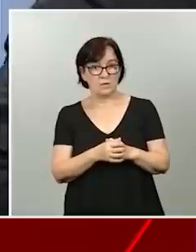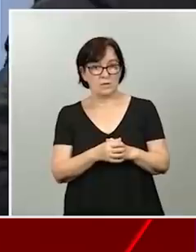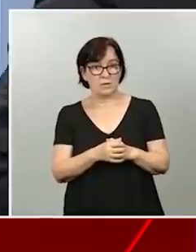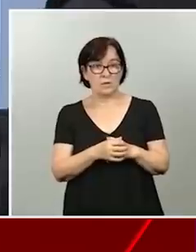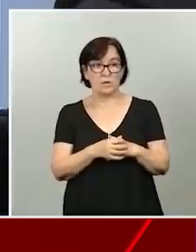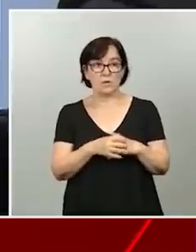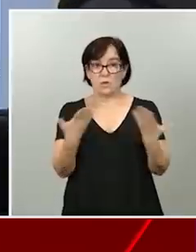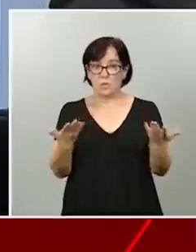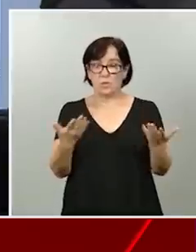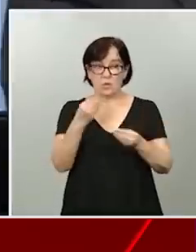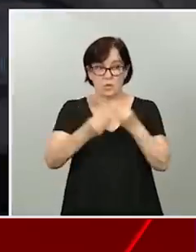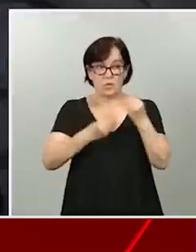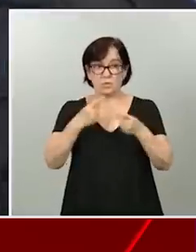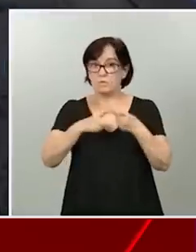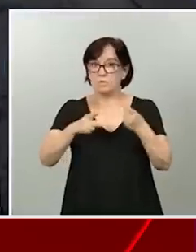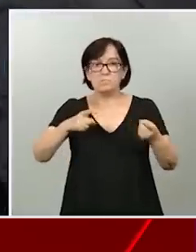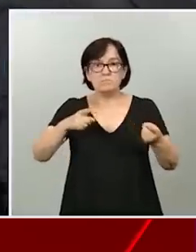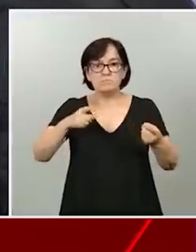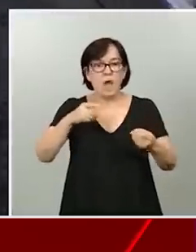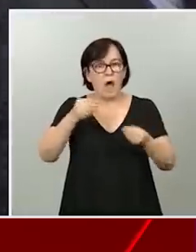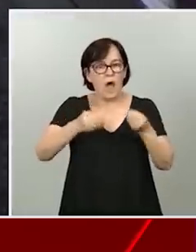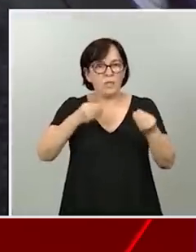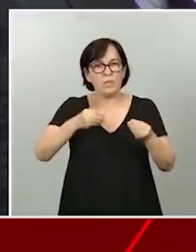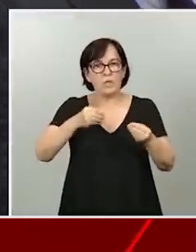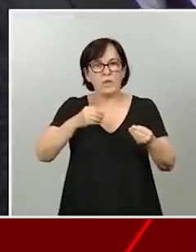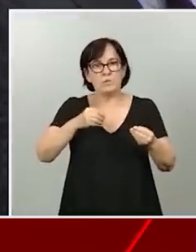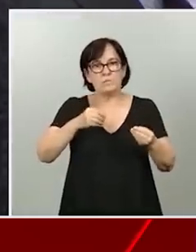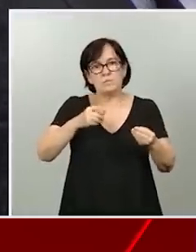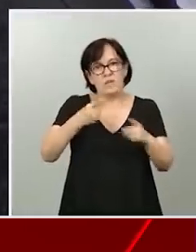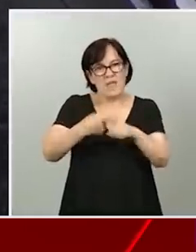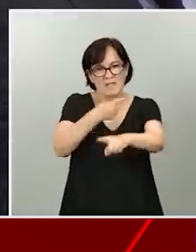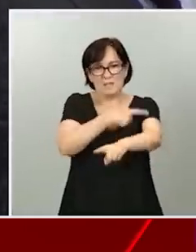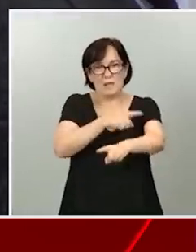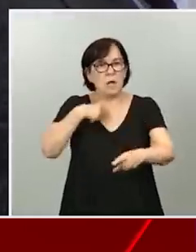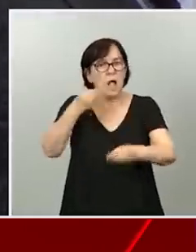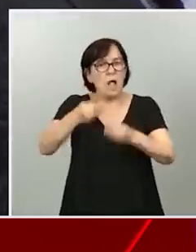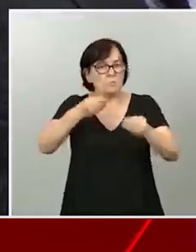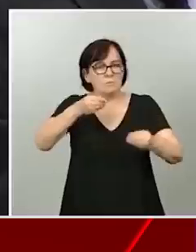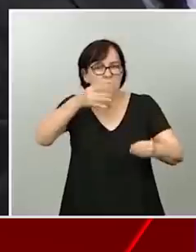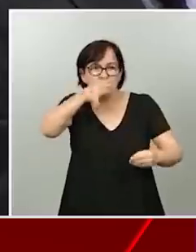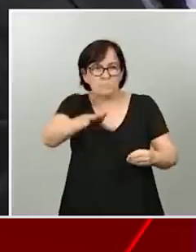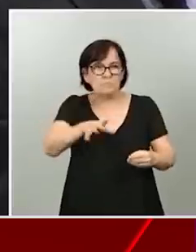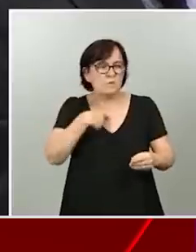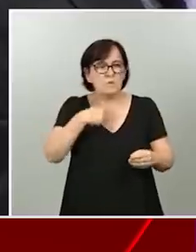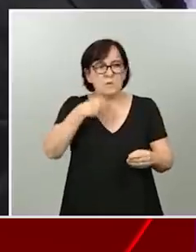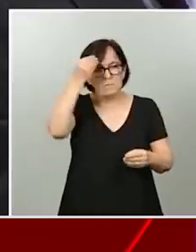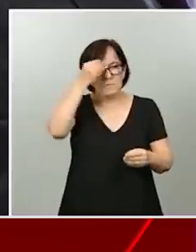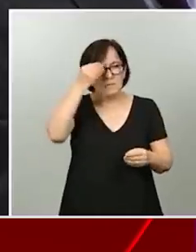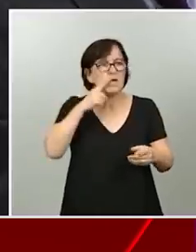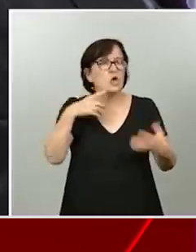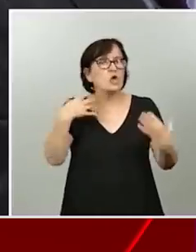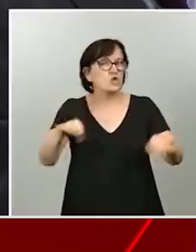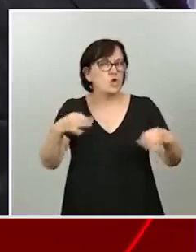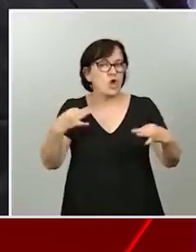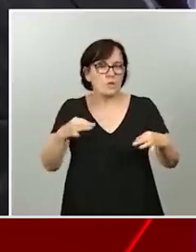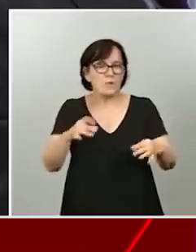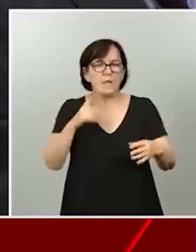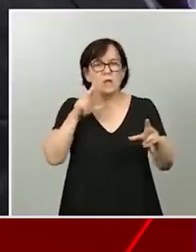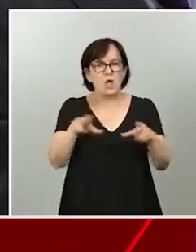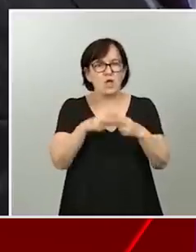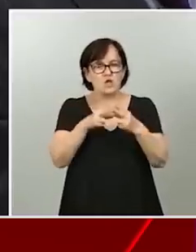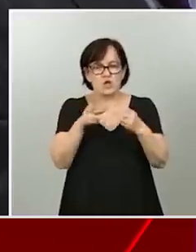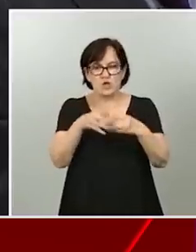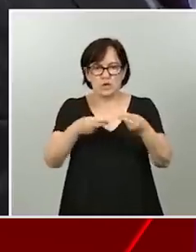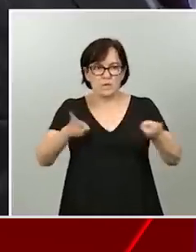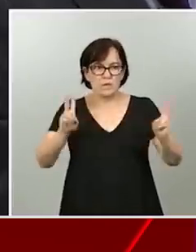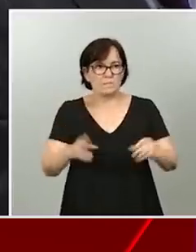nos aventuramos a un otoño que puede ser, desde luego, va a ser el otoño más terrible en España desde finales